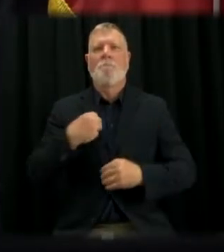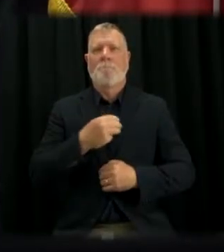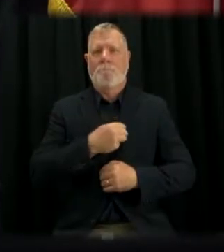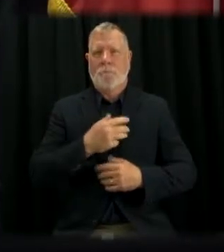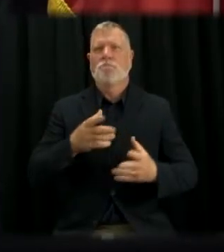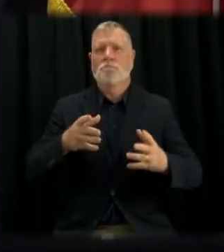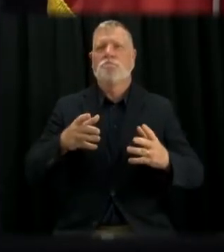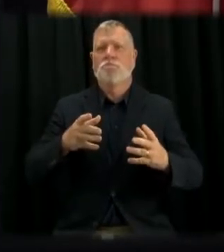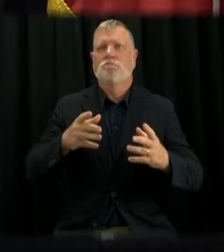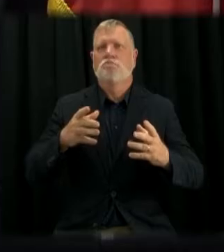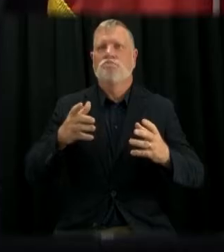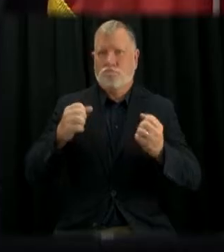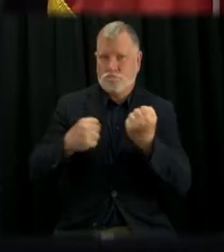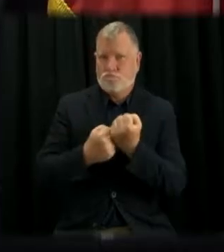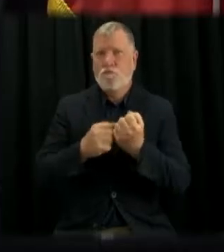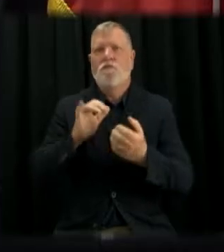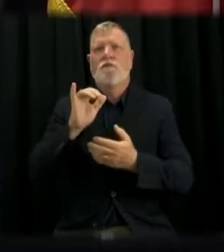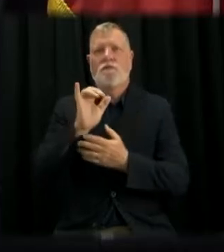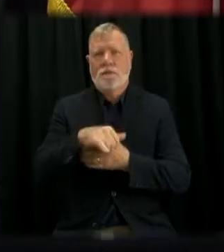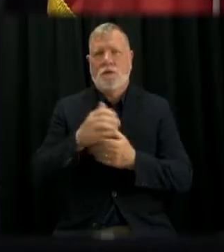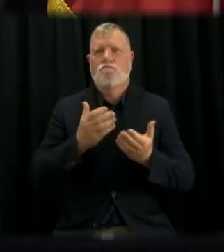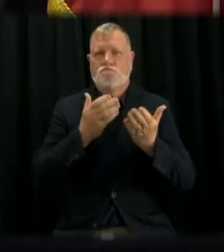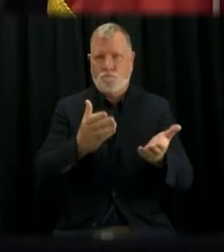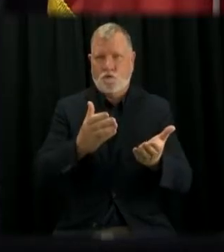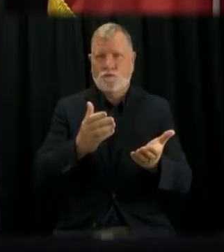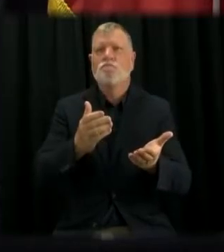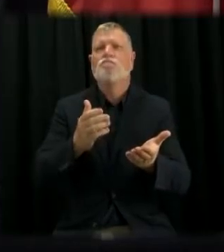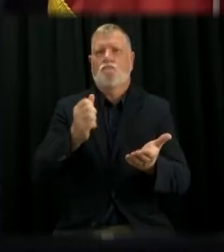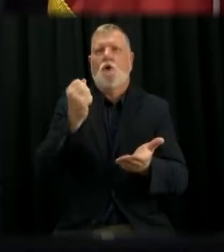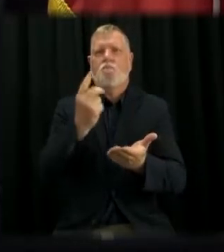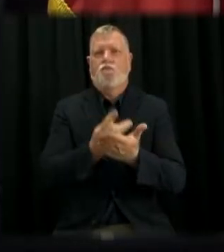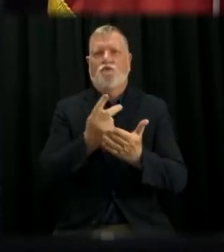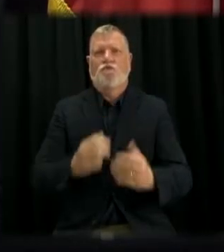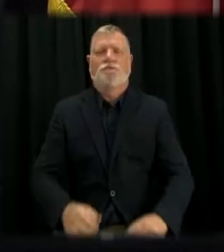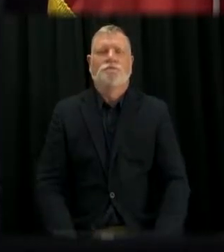Puesto que todos los miembros han votado a favor de la resolución, ha sido aprobada.